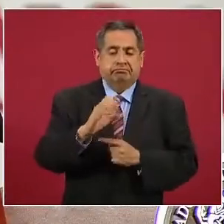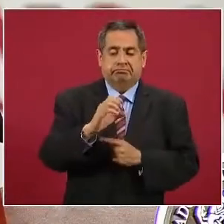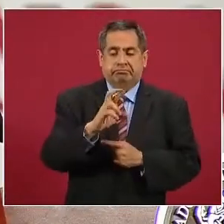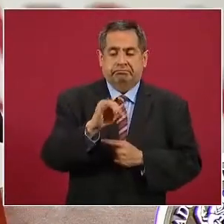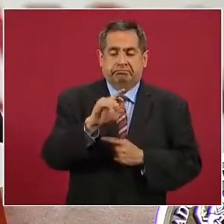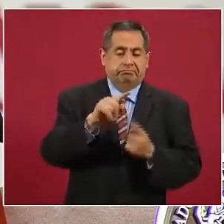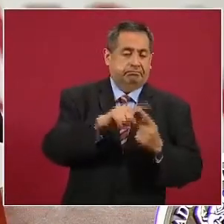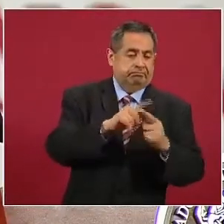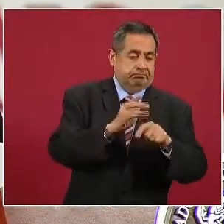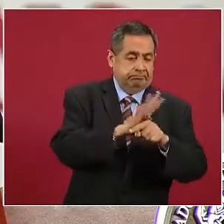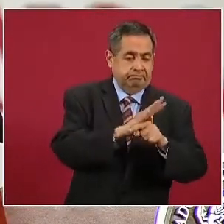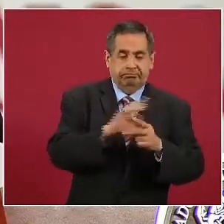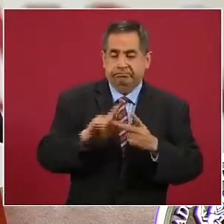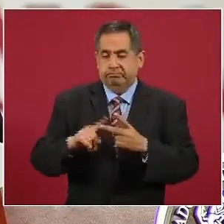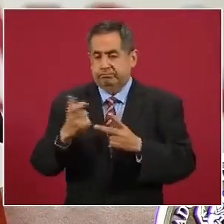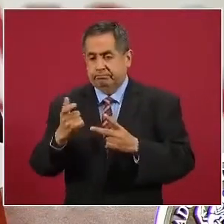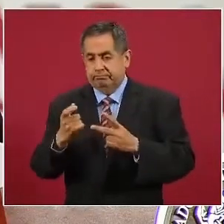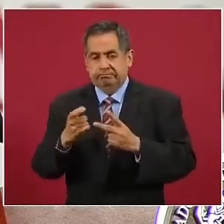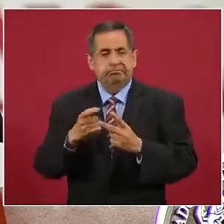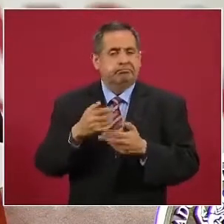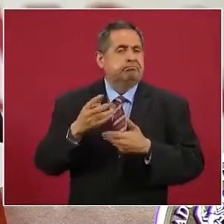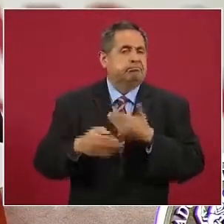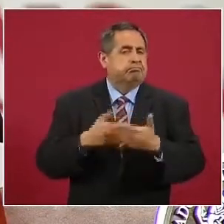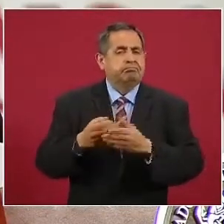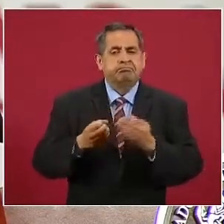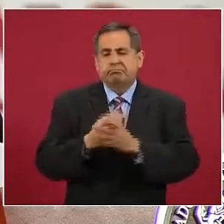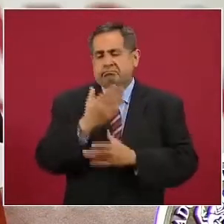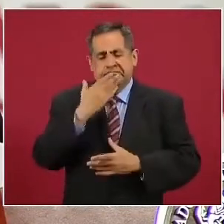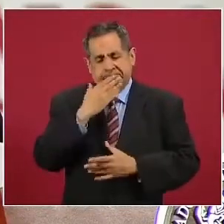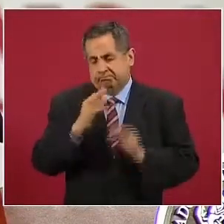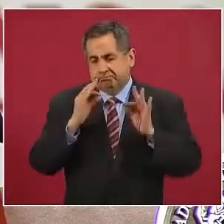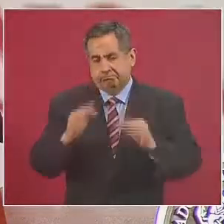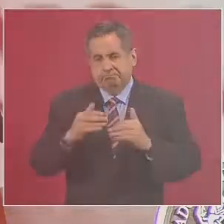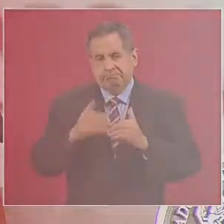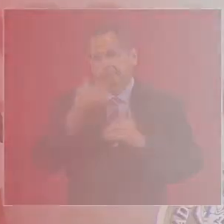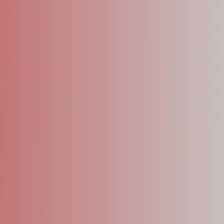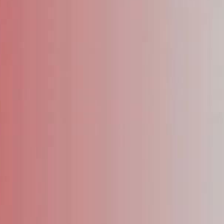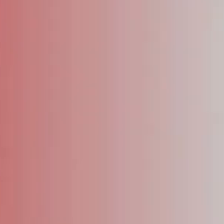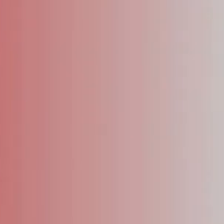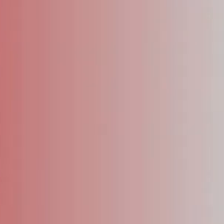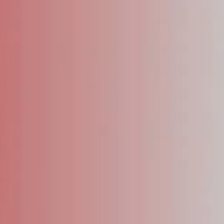crisis y vamos a salir adelante.